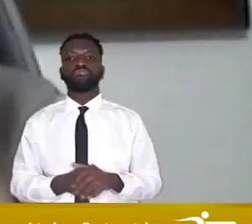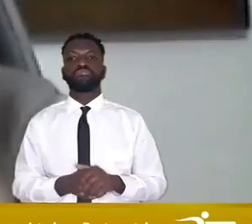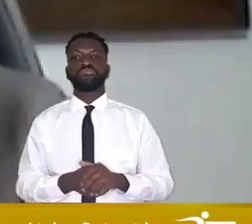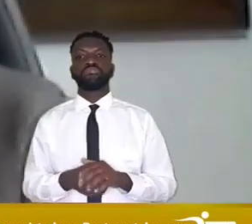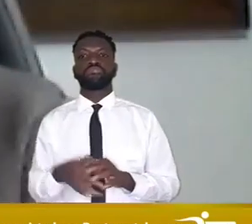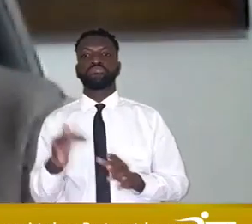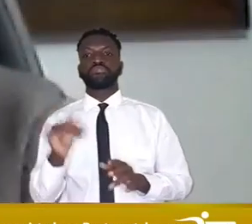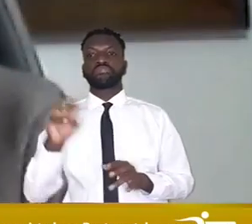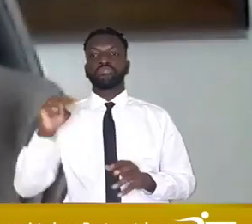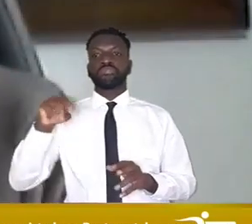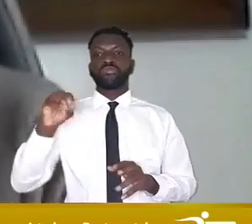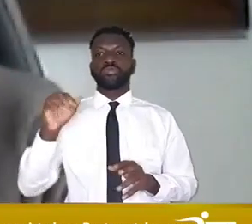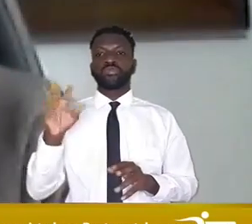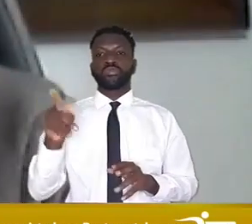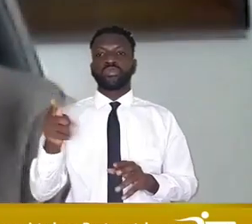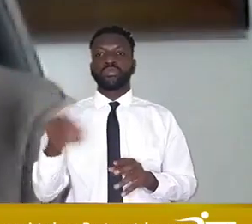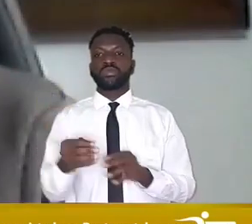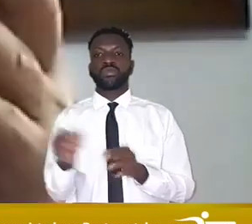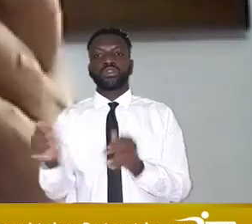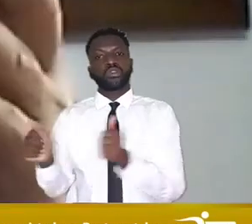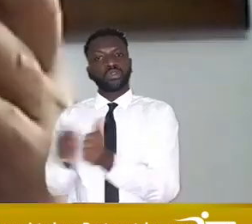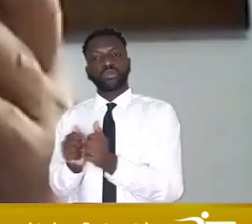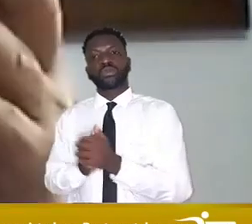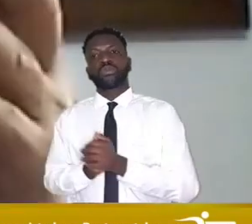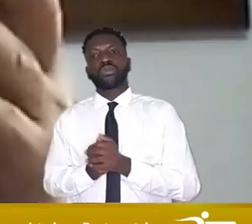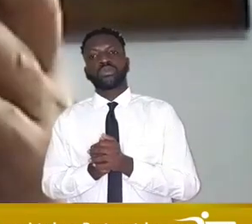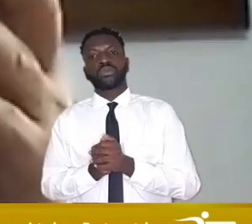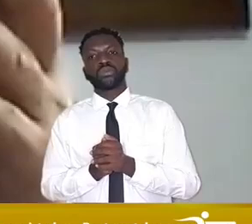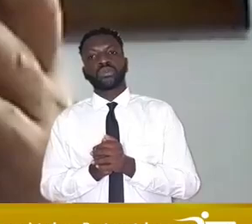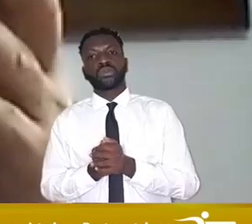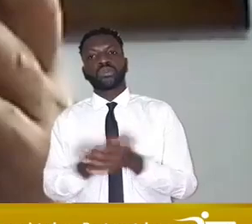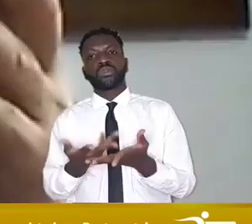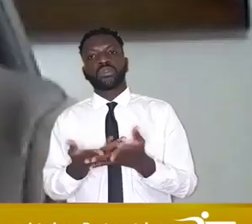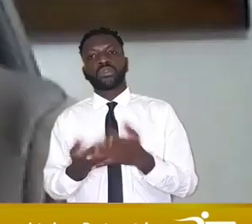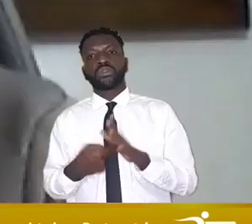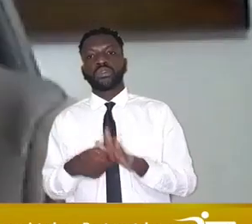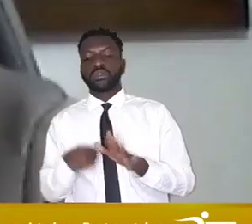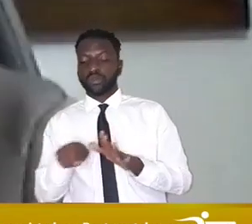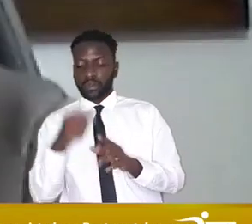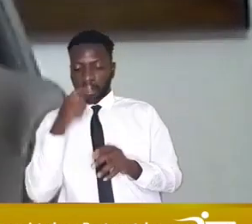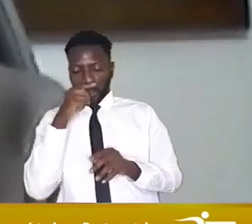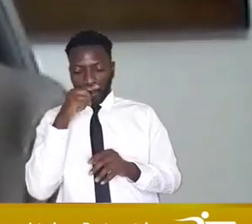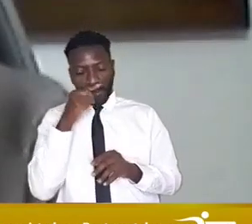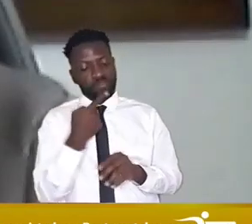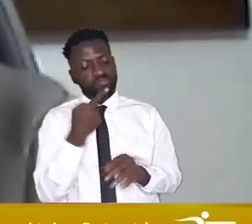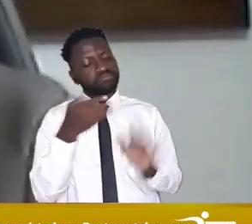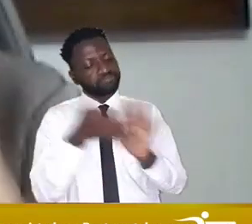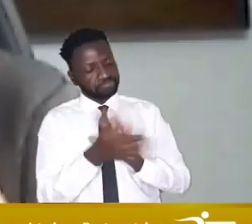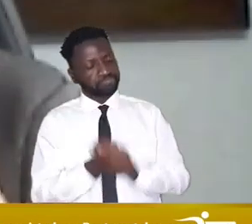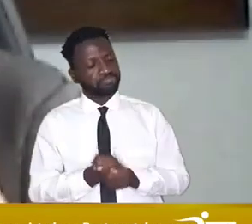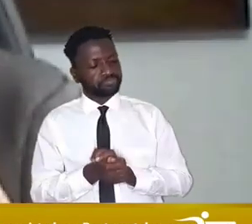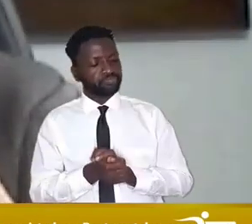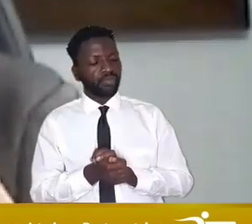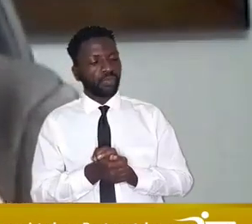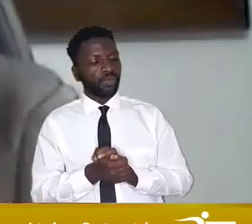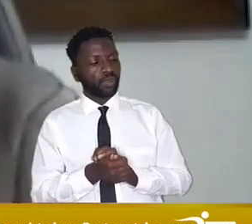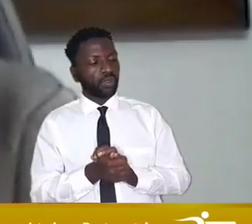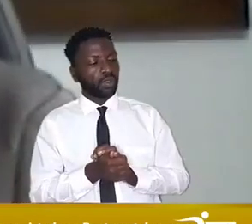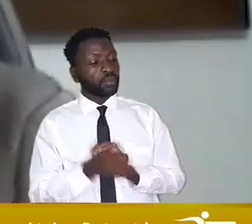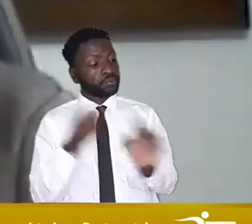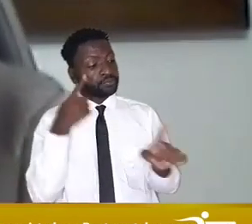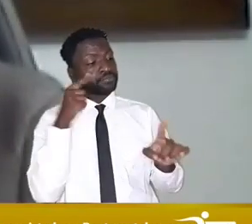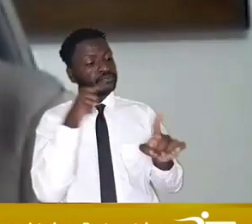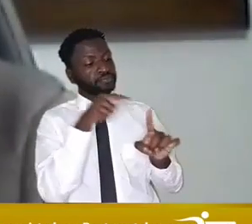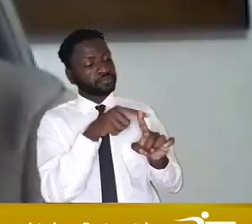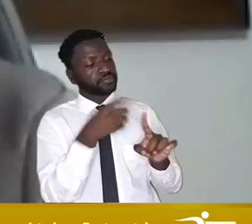compañero pastor, él le dice, el propósito que